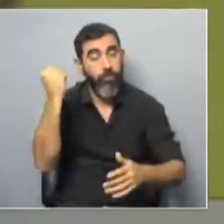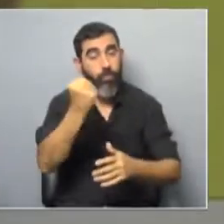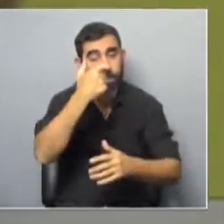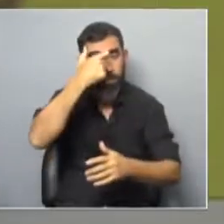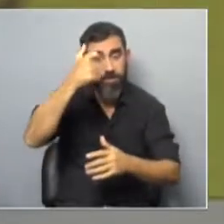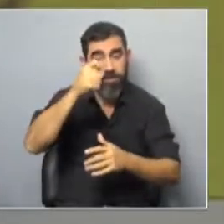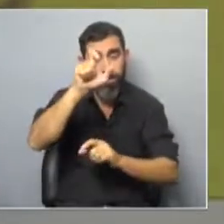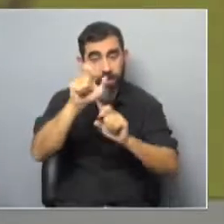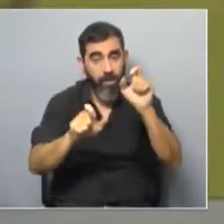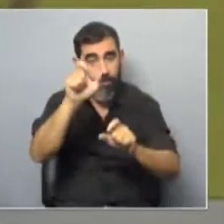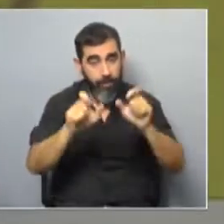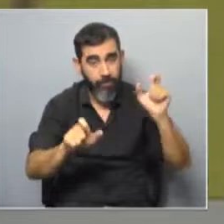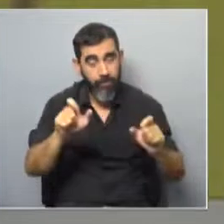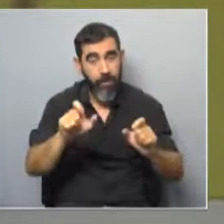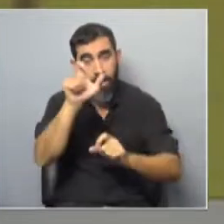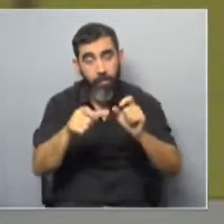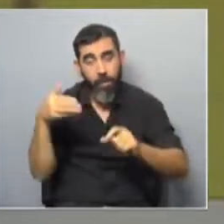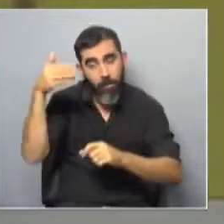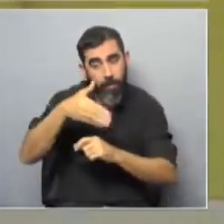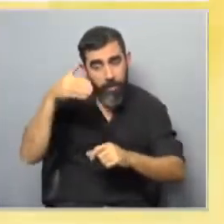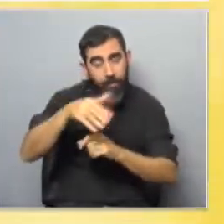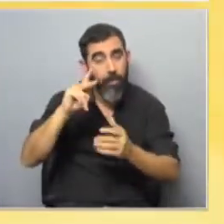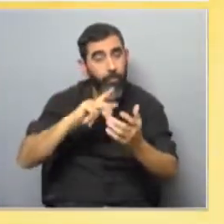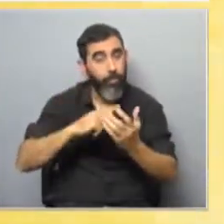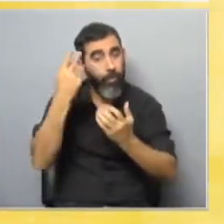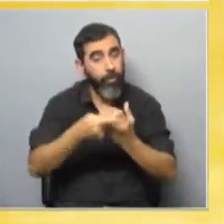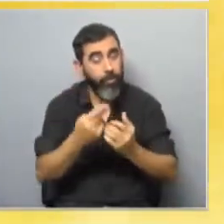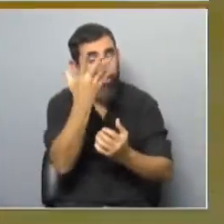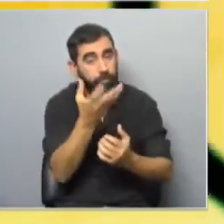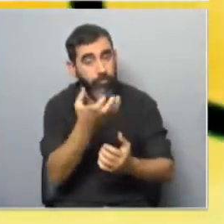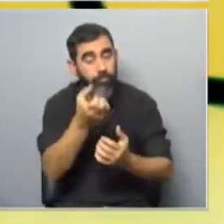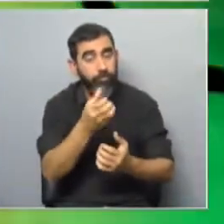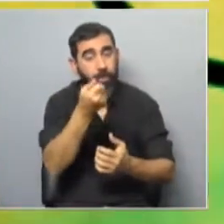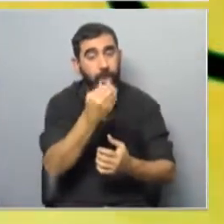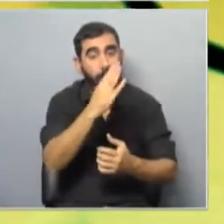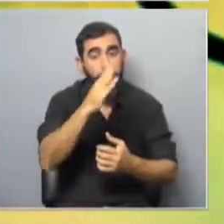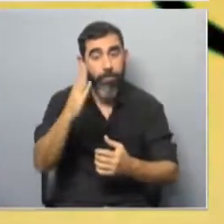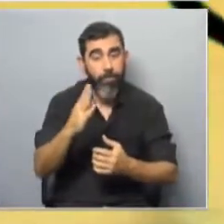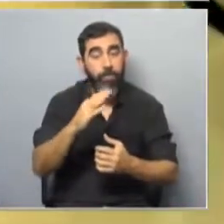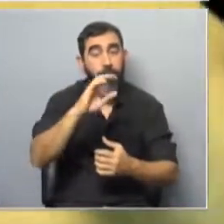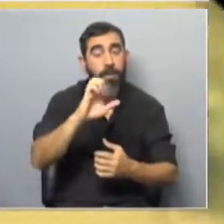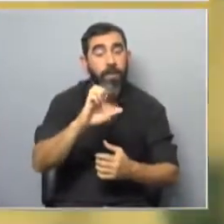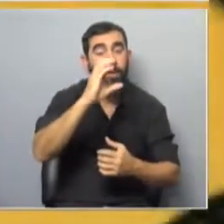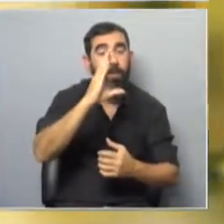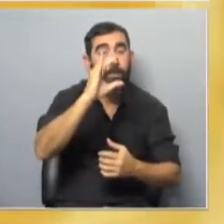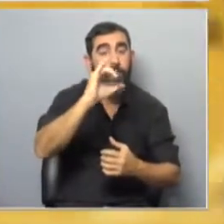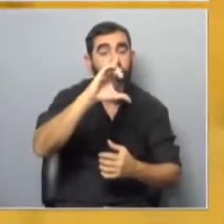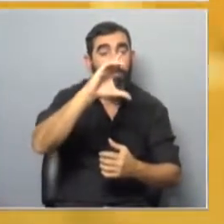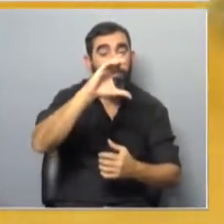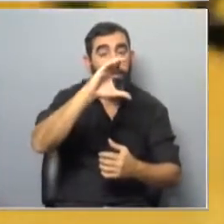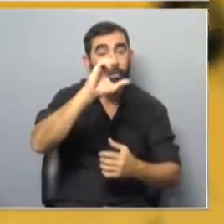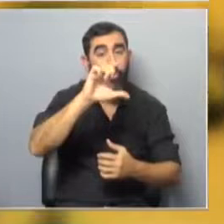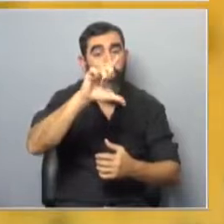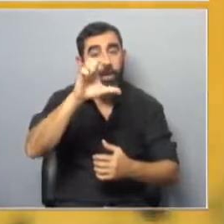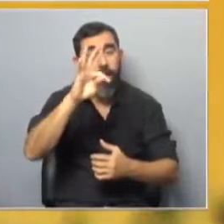ciencia ciudadana, ¿no? Las personas participan de este proyecto bajando la aplicación Epicolet 5 y Ecorutas, lo que